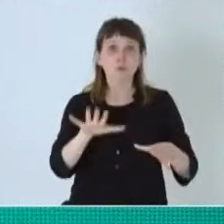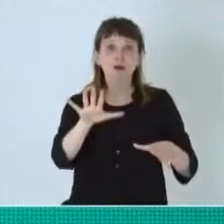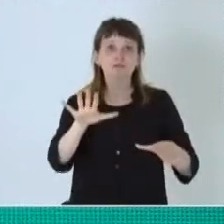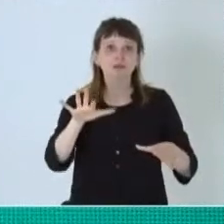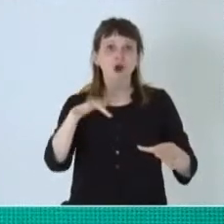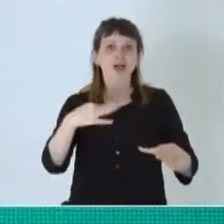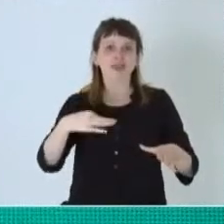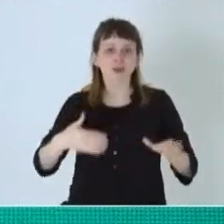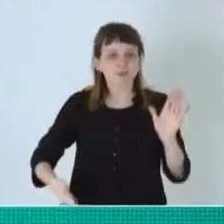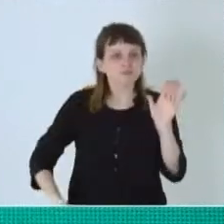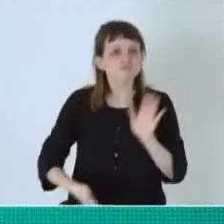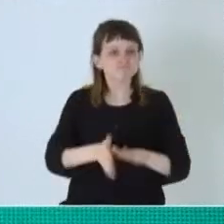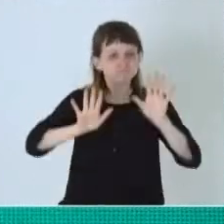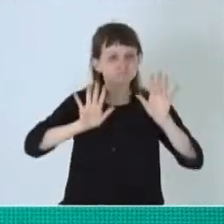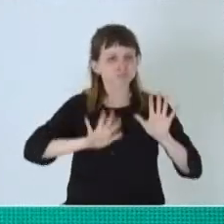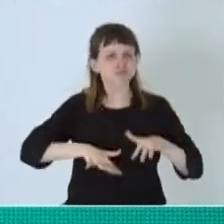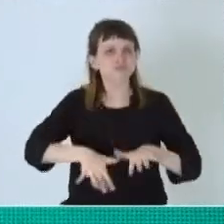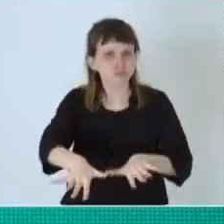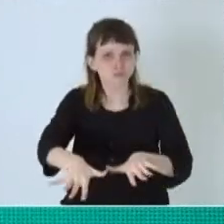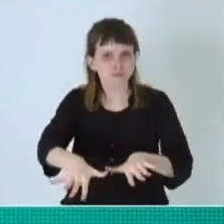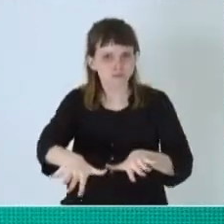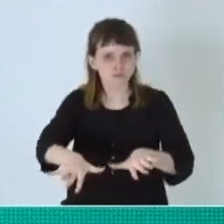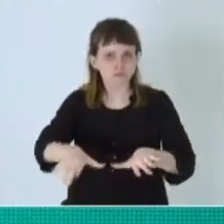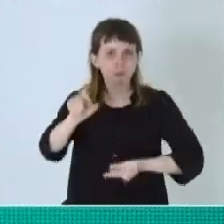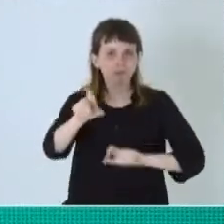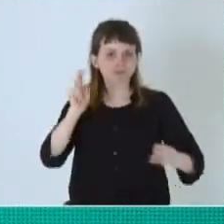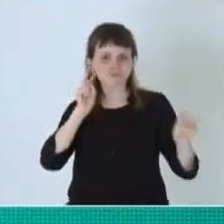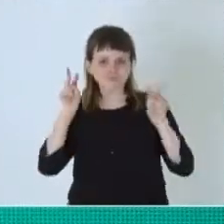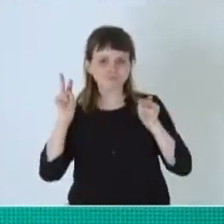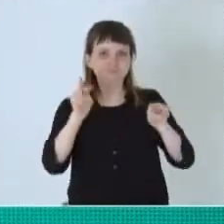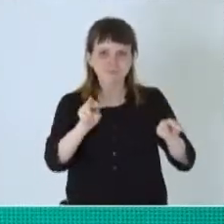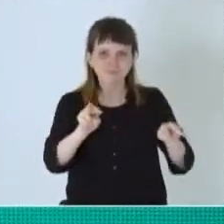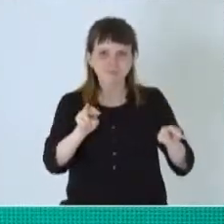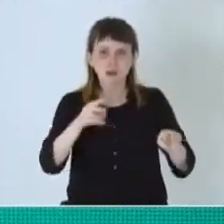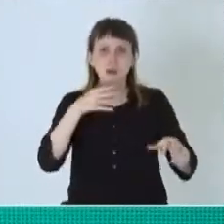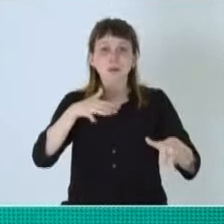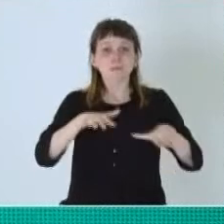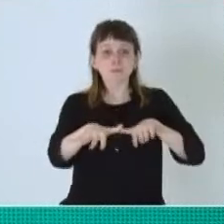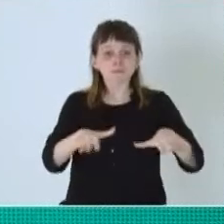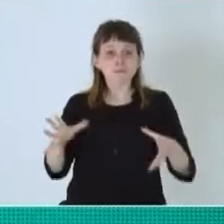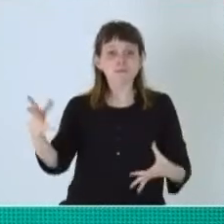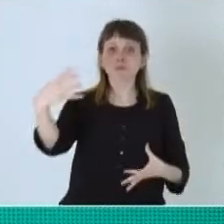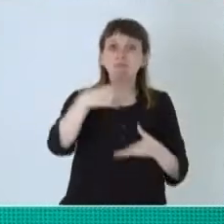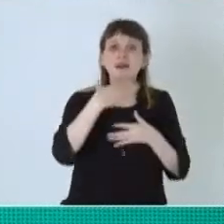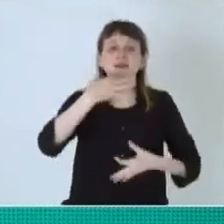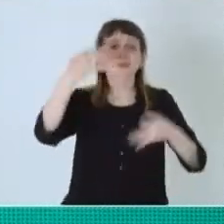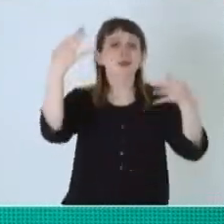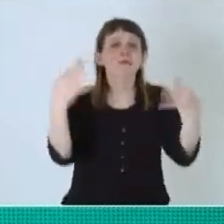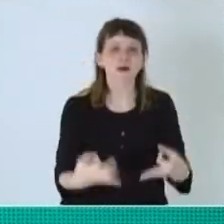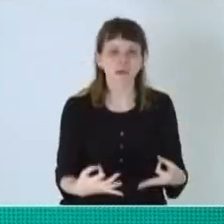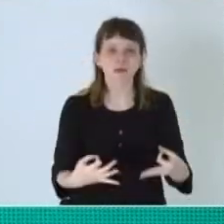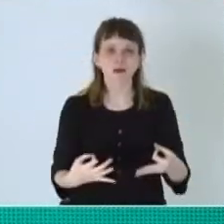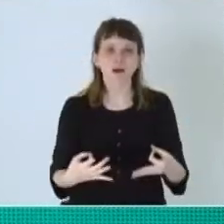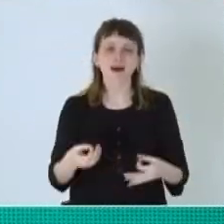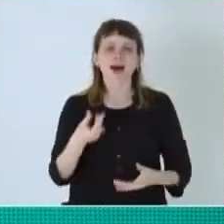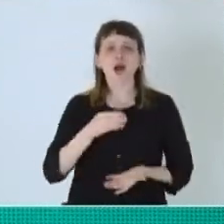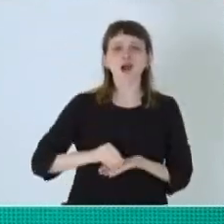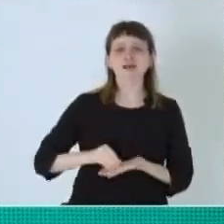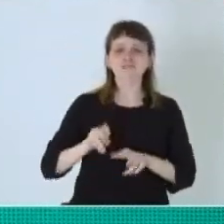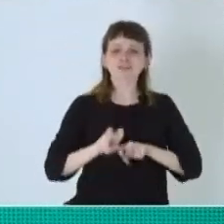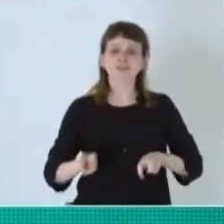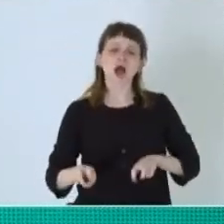calle Real participación No desde las oficinas como digo decir sí necesitamos